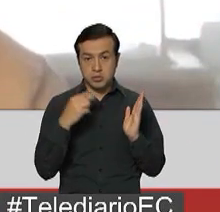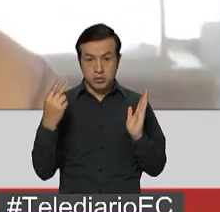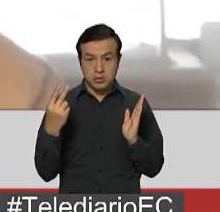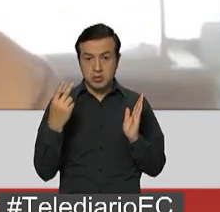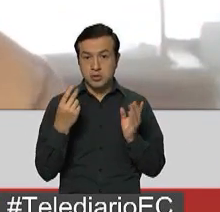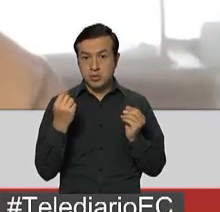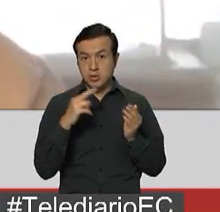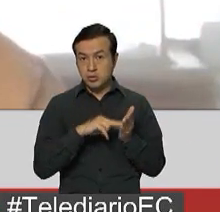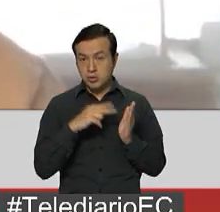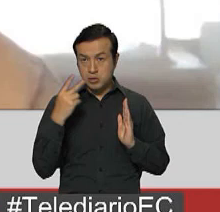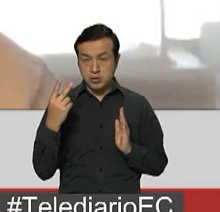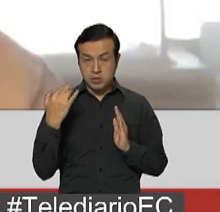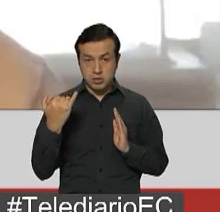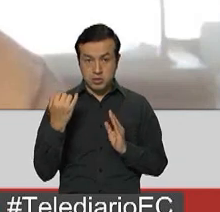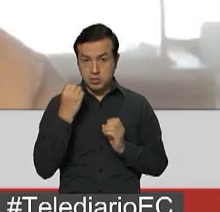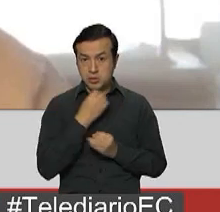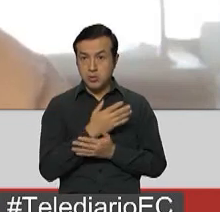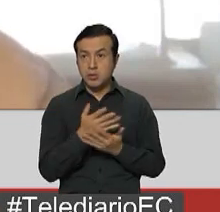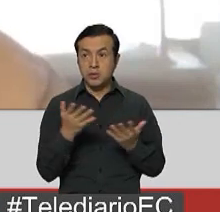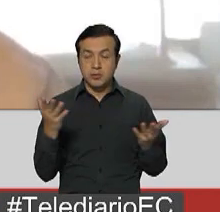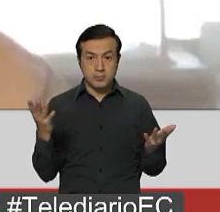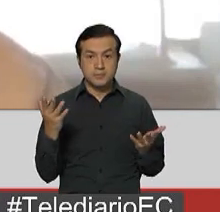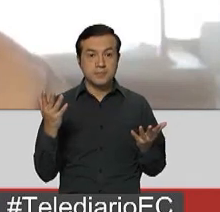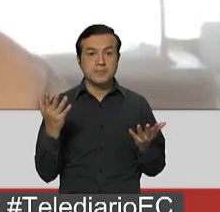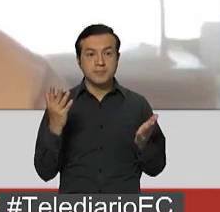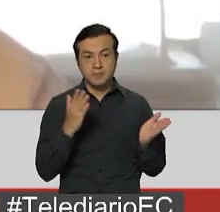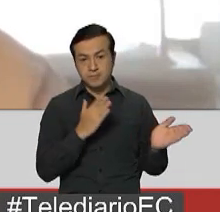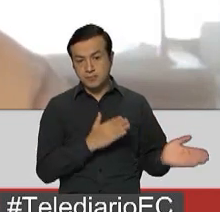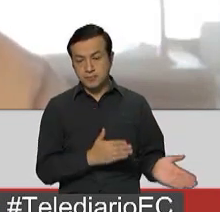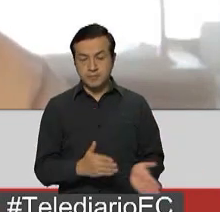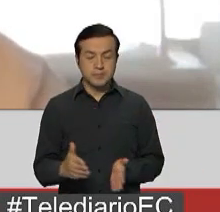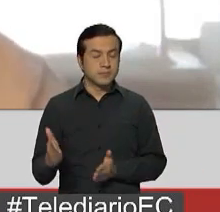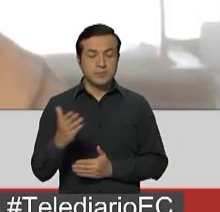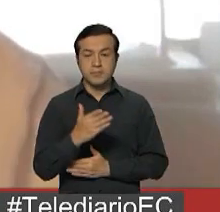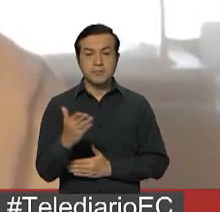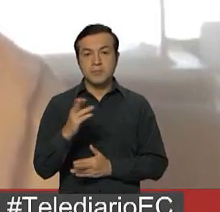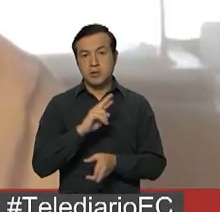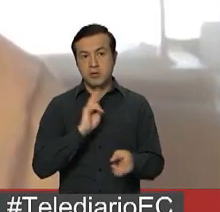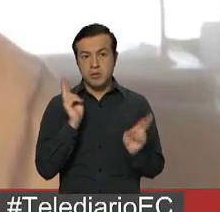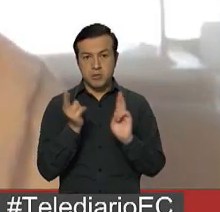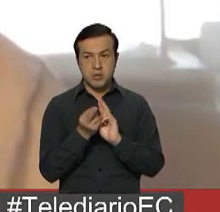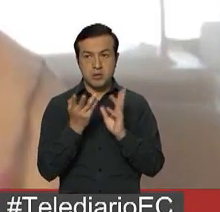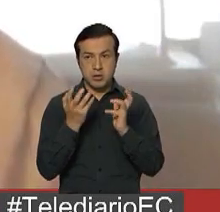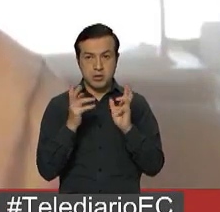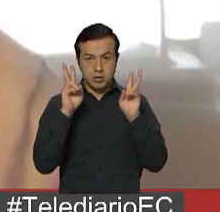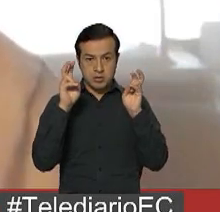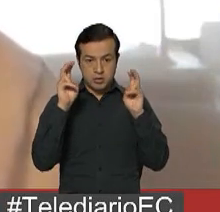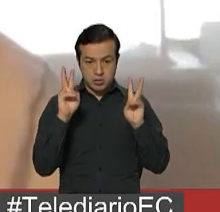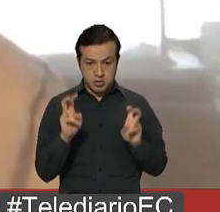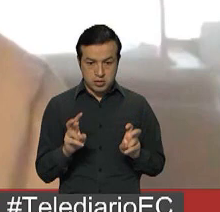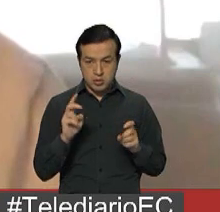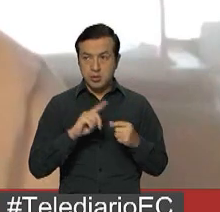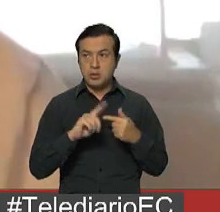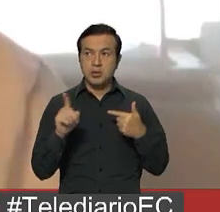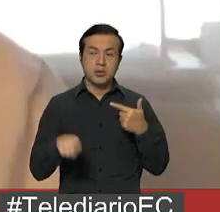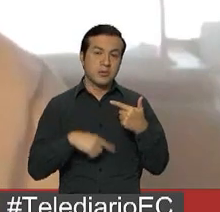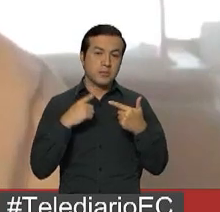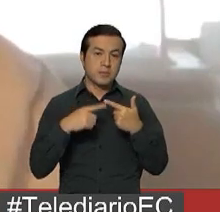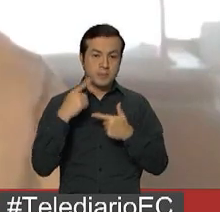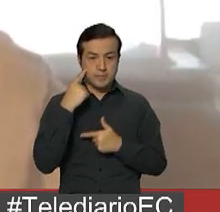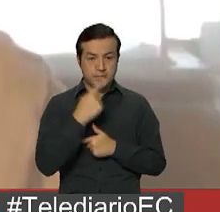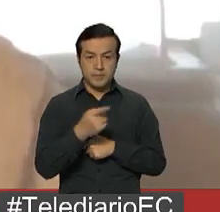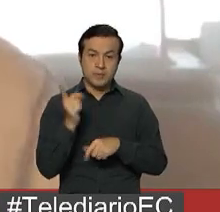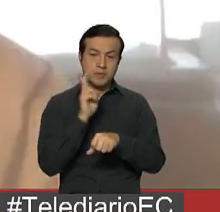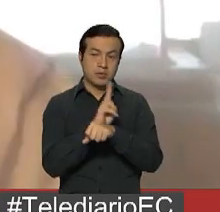como se conocen actualmente refuerzas un poco lo que buscaban esas reformas tiene que ver con eso y lo otro es que la